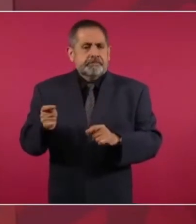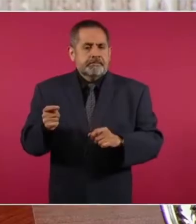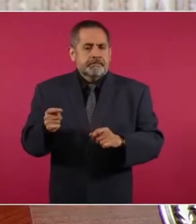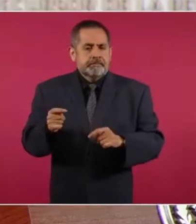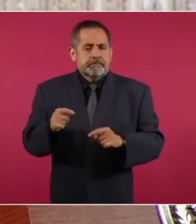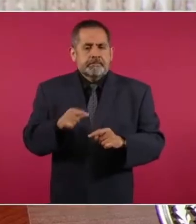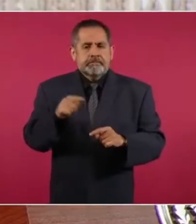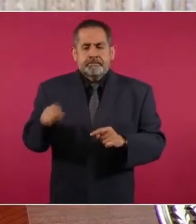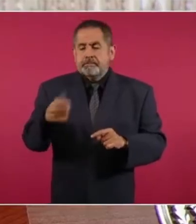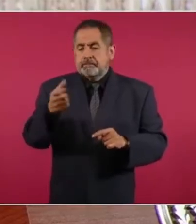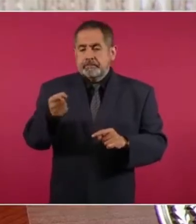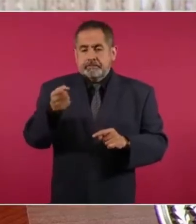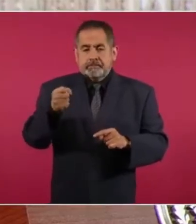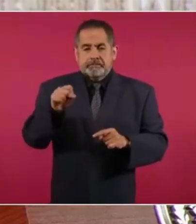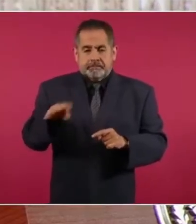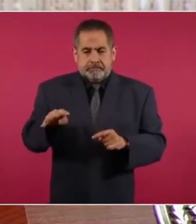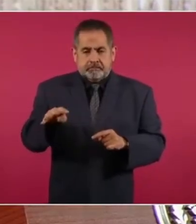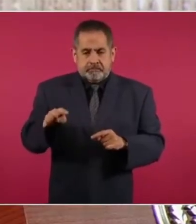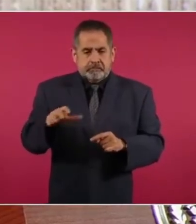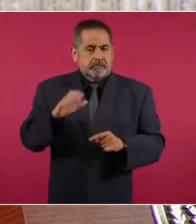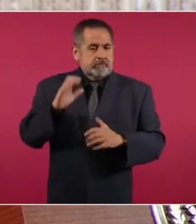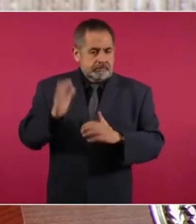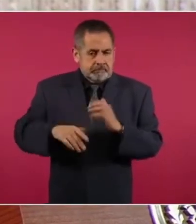pasa el 69, que es